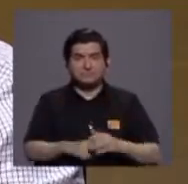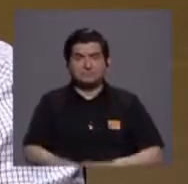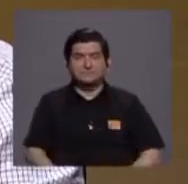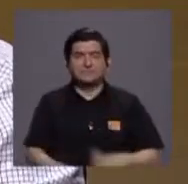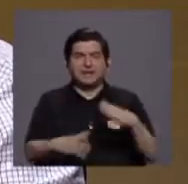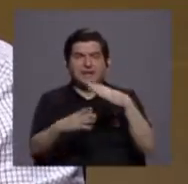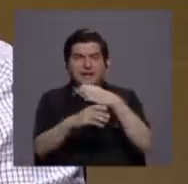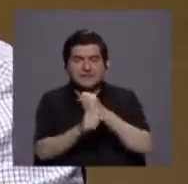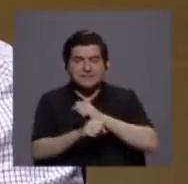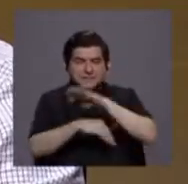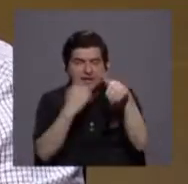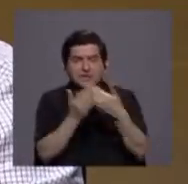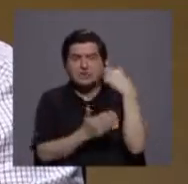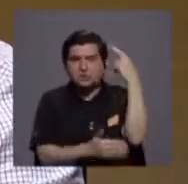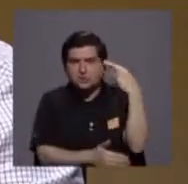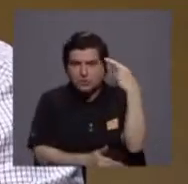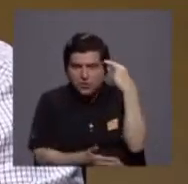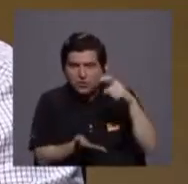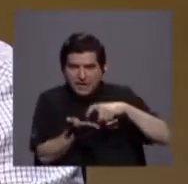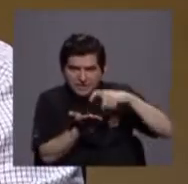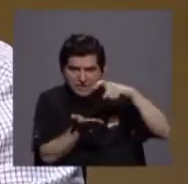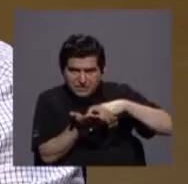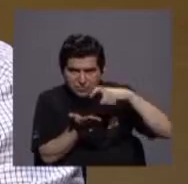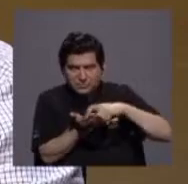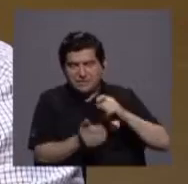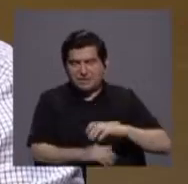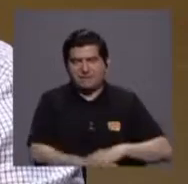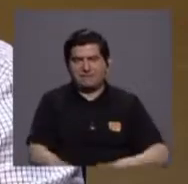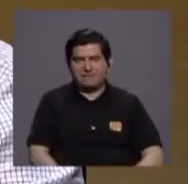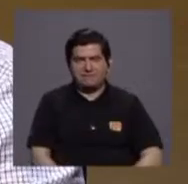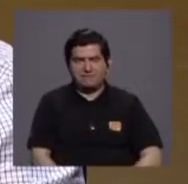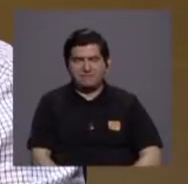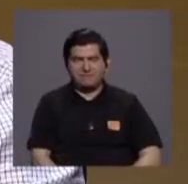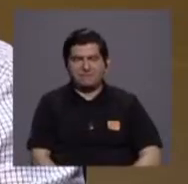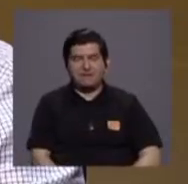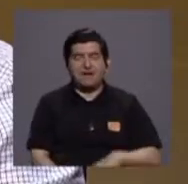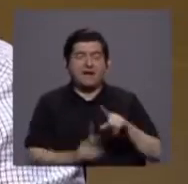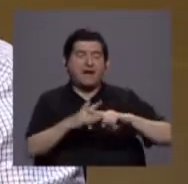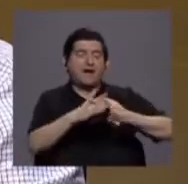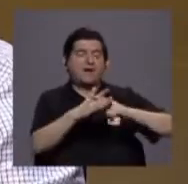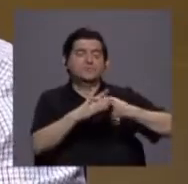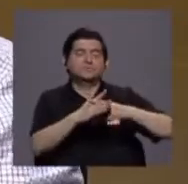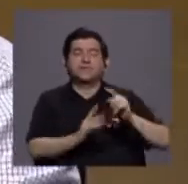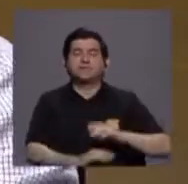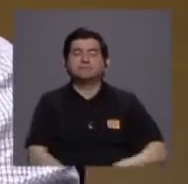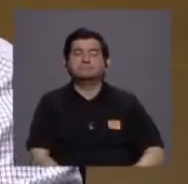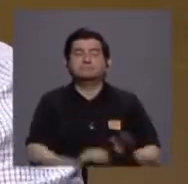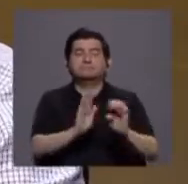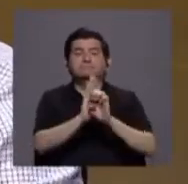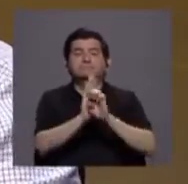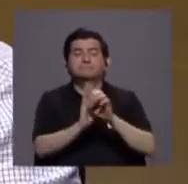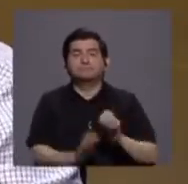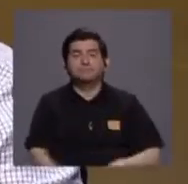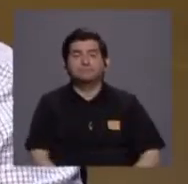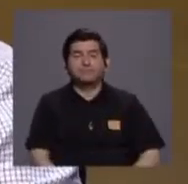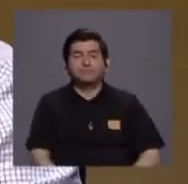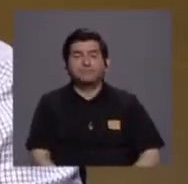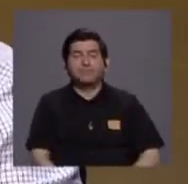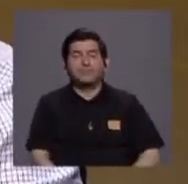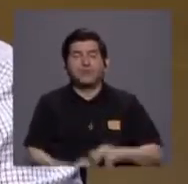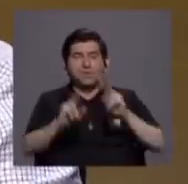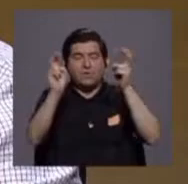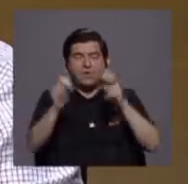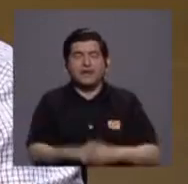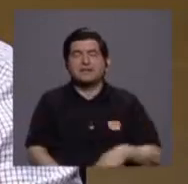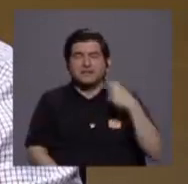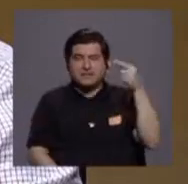hace que todas las razones de endeudamiento, de déficit, se ajusten. Por ejemplo, el tema fiscal,